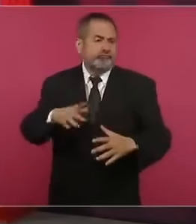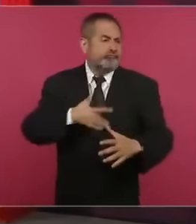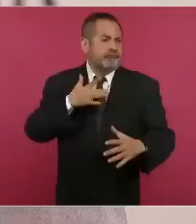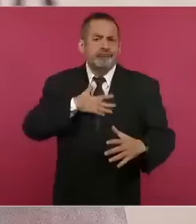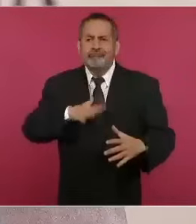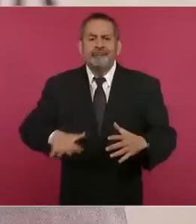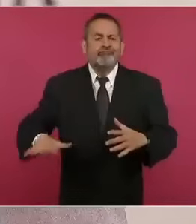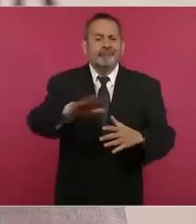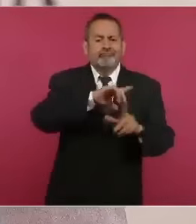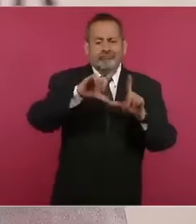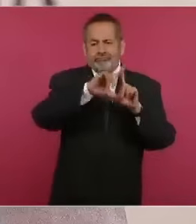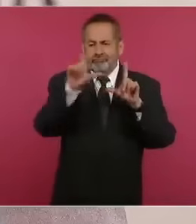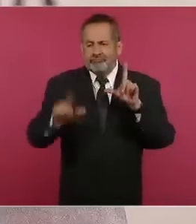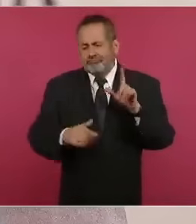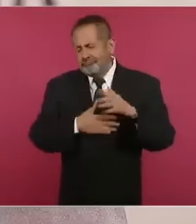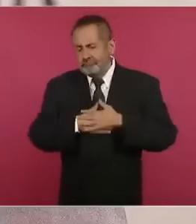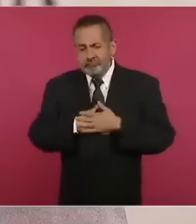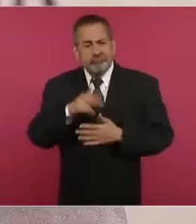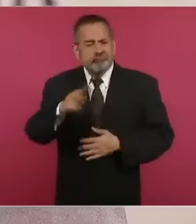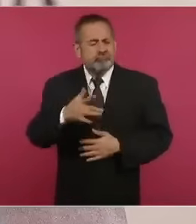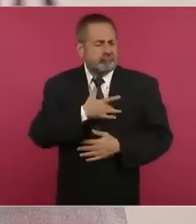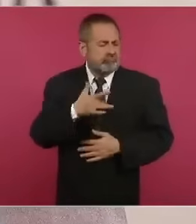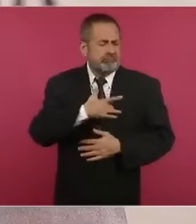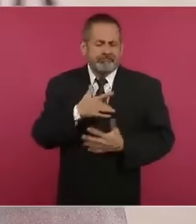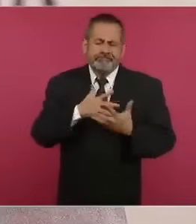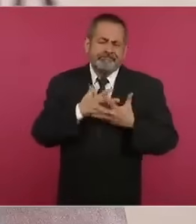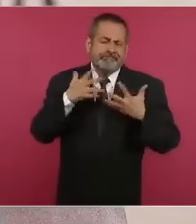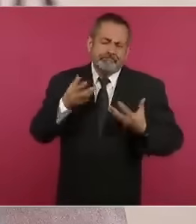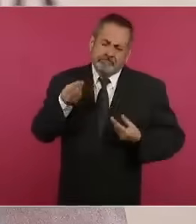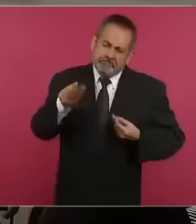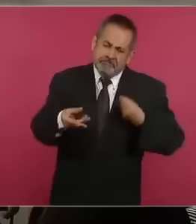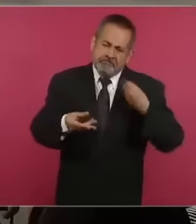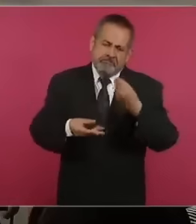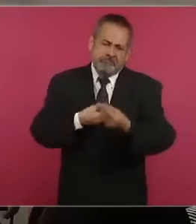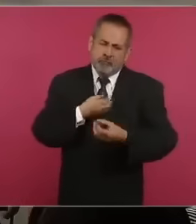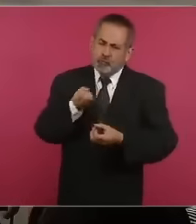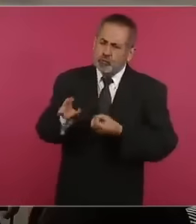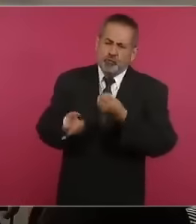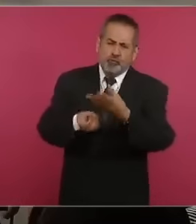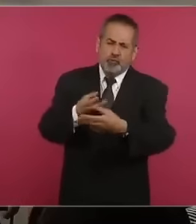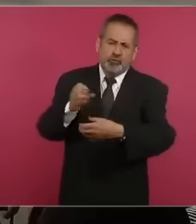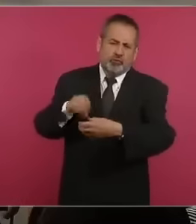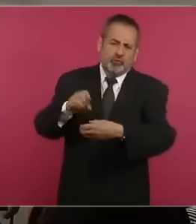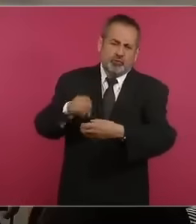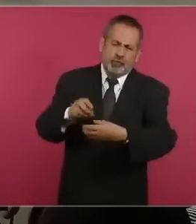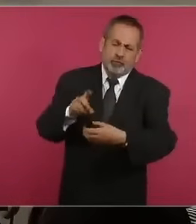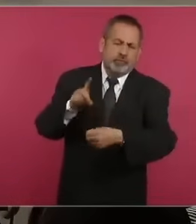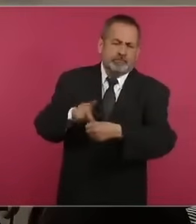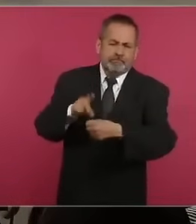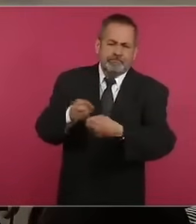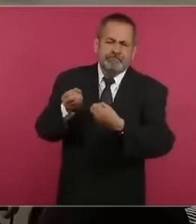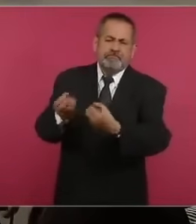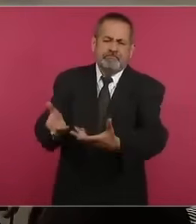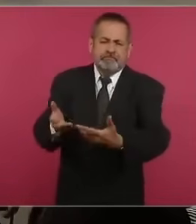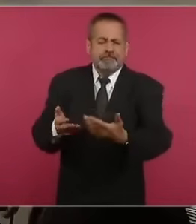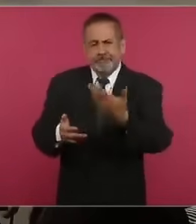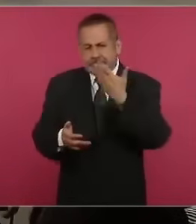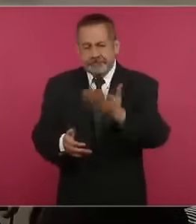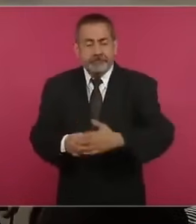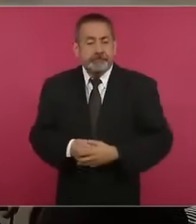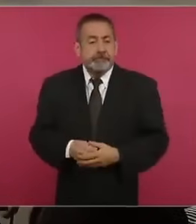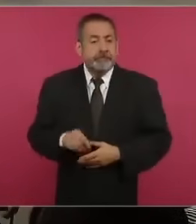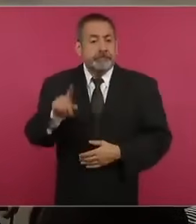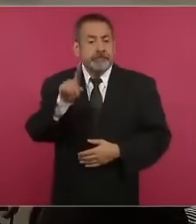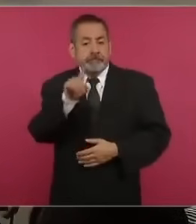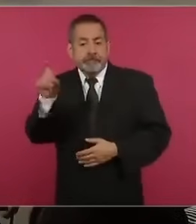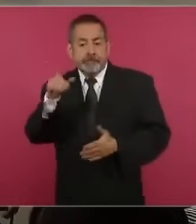el país, que nuevamente fue muy generoso en la colecta del año pasado. Aquí estamos hablando de 100 millones